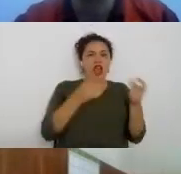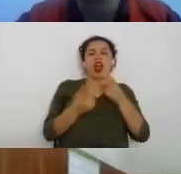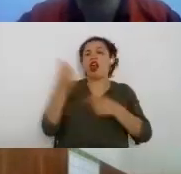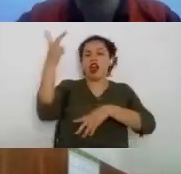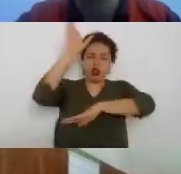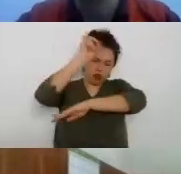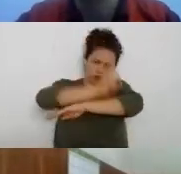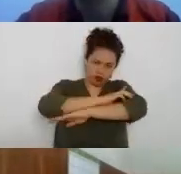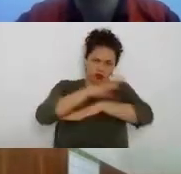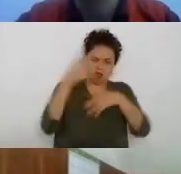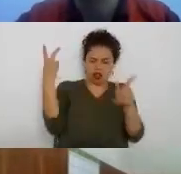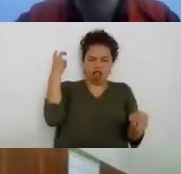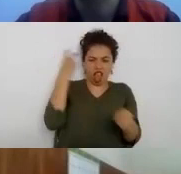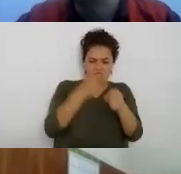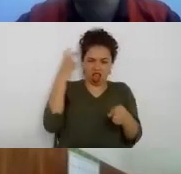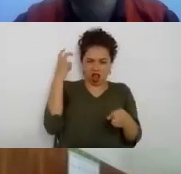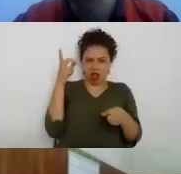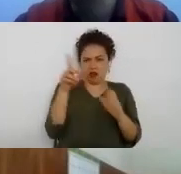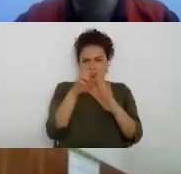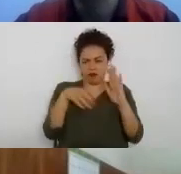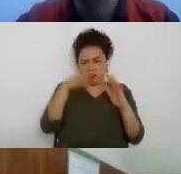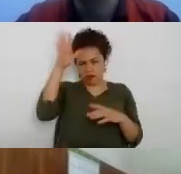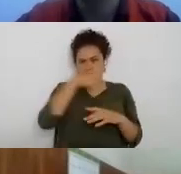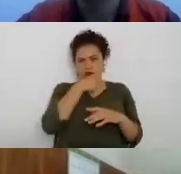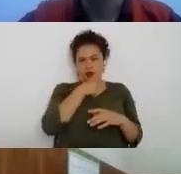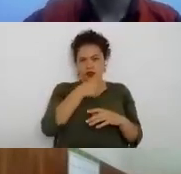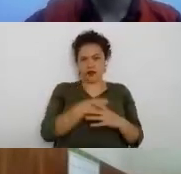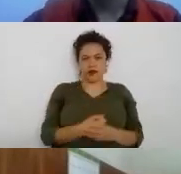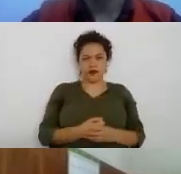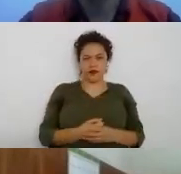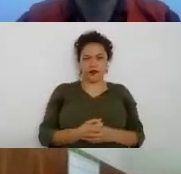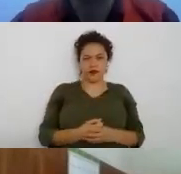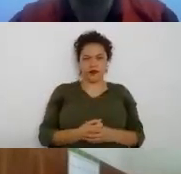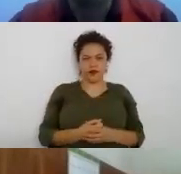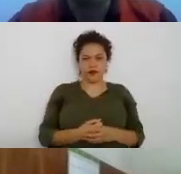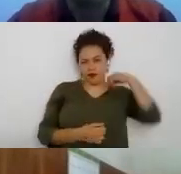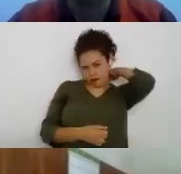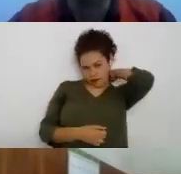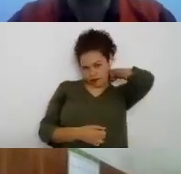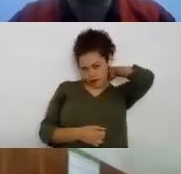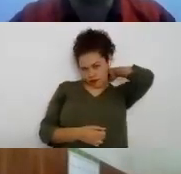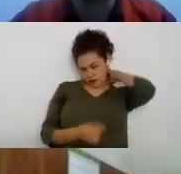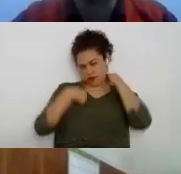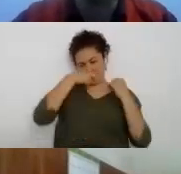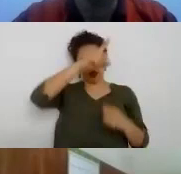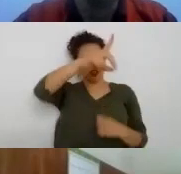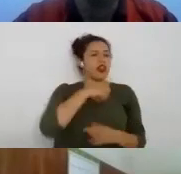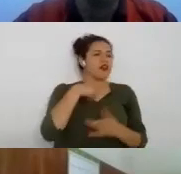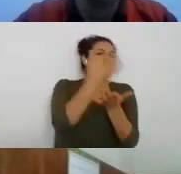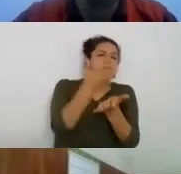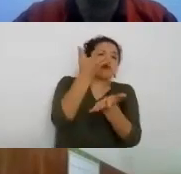es necia, como por ejemplo las personas adultas mayores, que por más que les digamos tienes que guardar reposo y